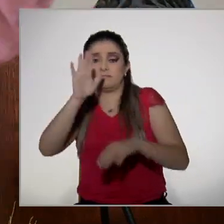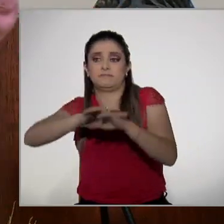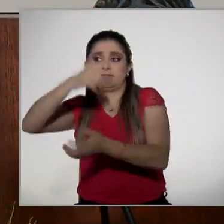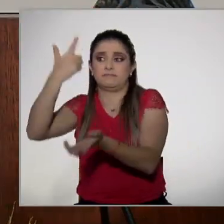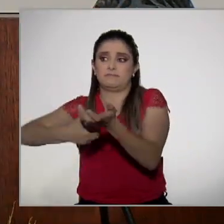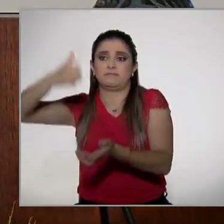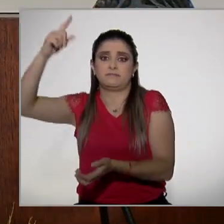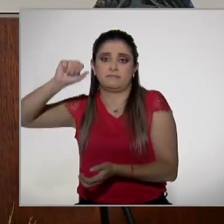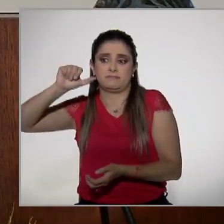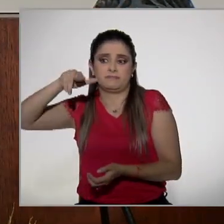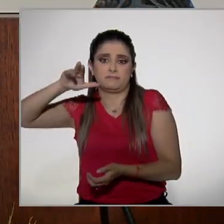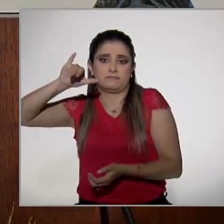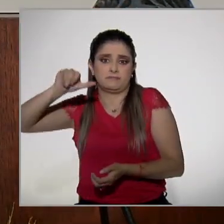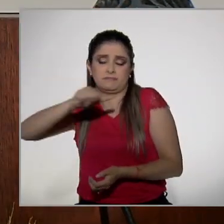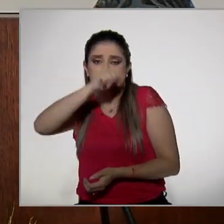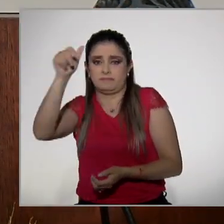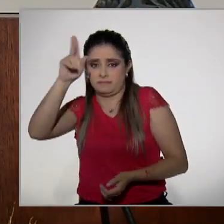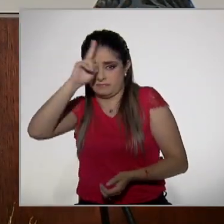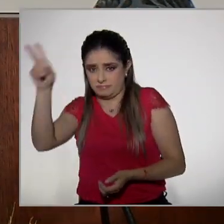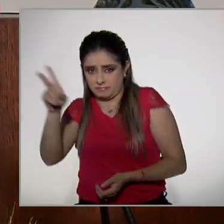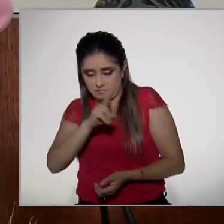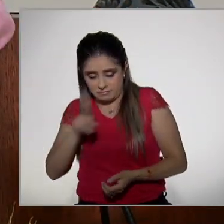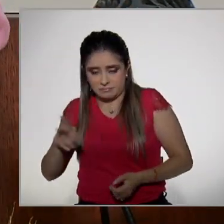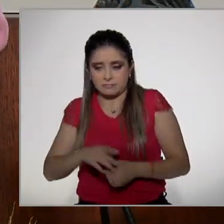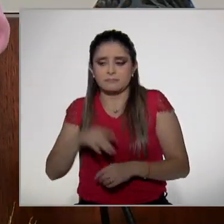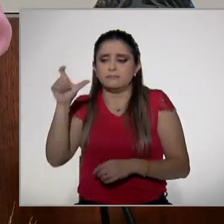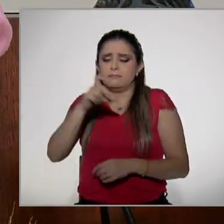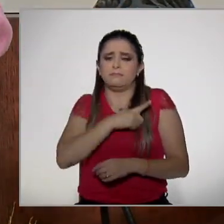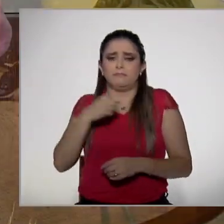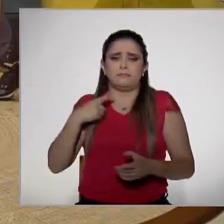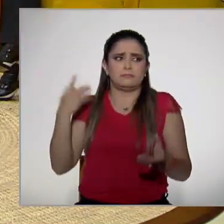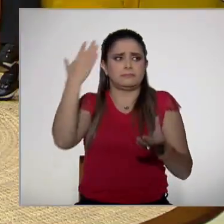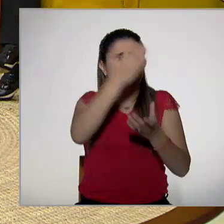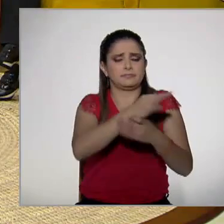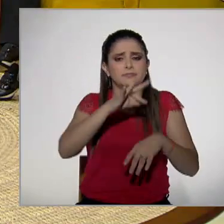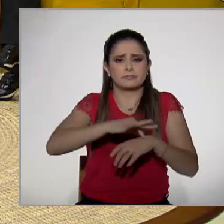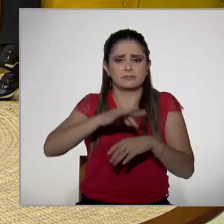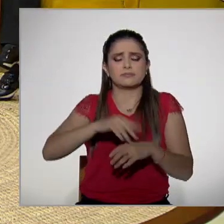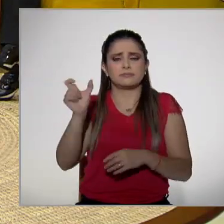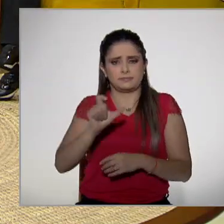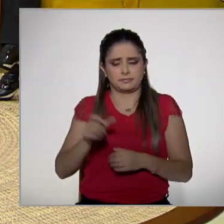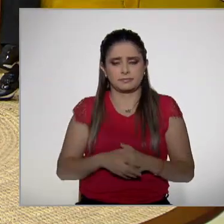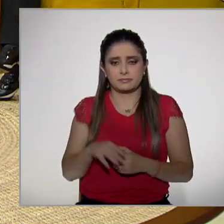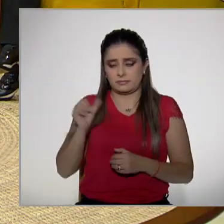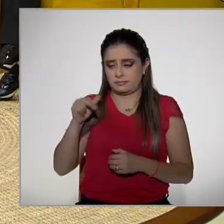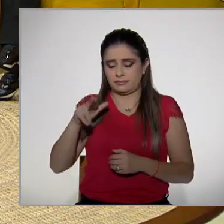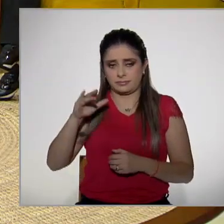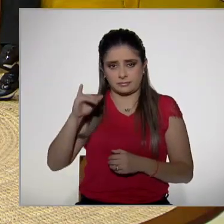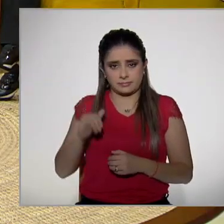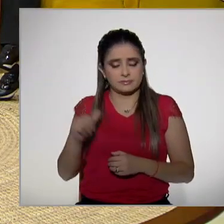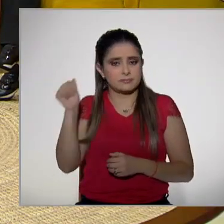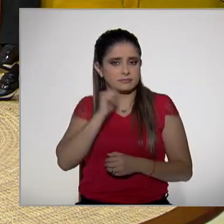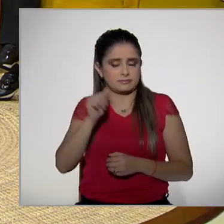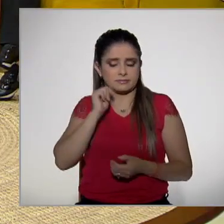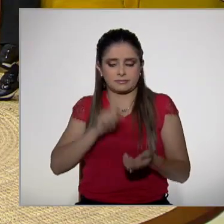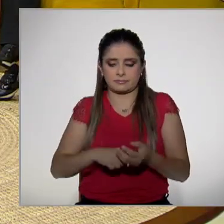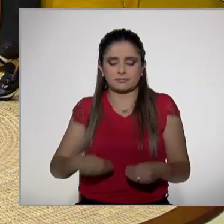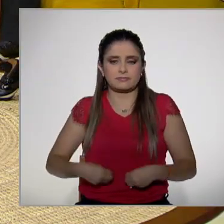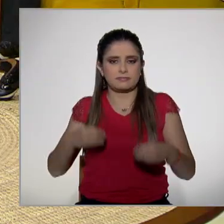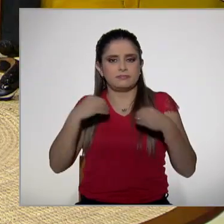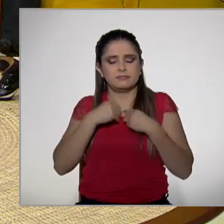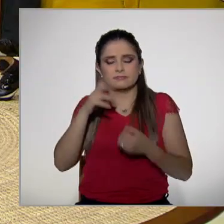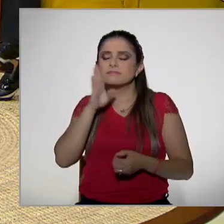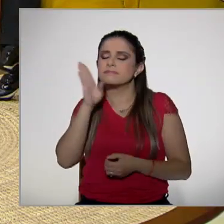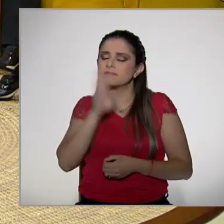que le podemos decir al público cuando ir al médico bueno la anemia siempre va a impactar en mi calidad de vida entonces